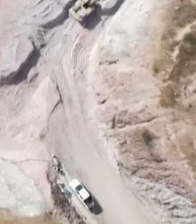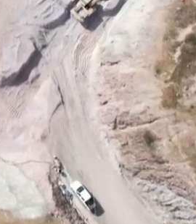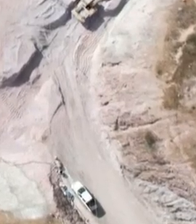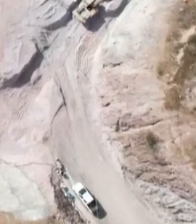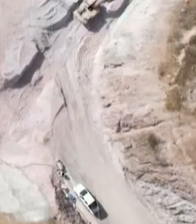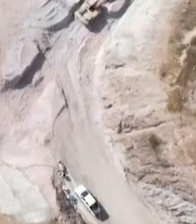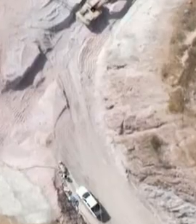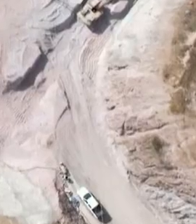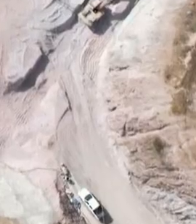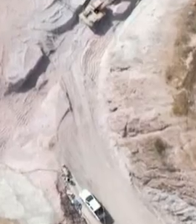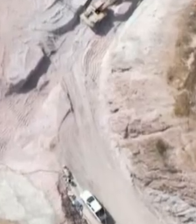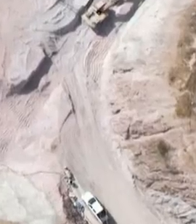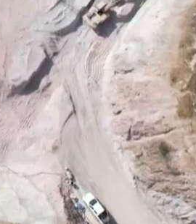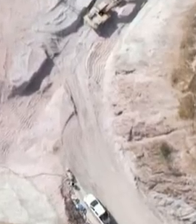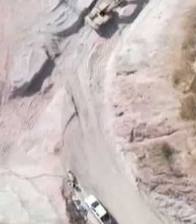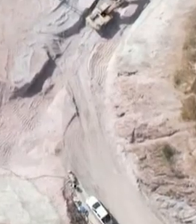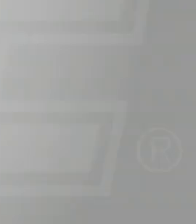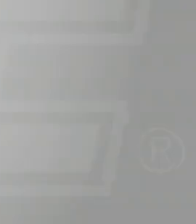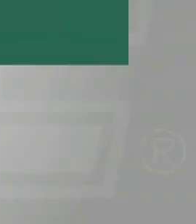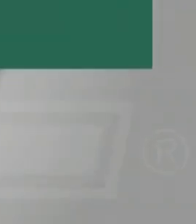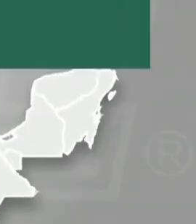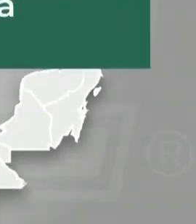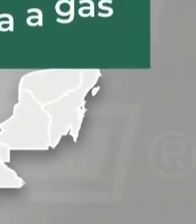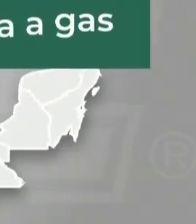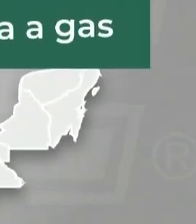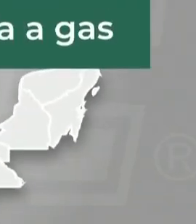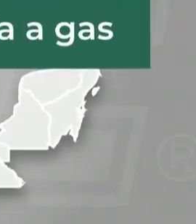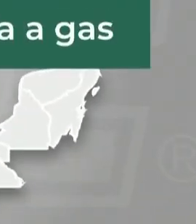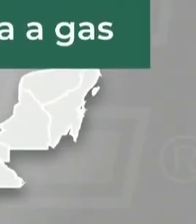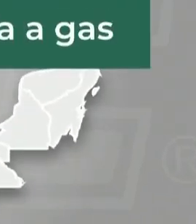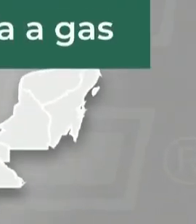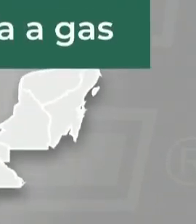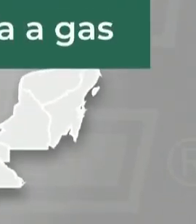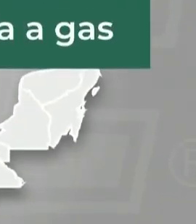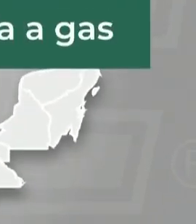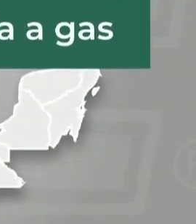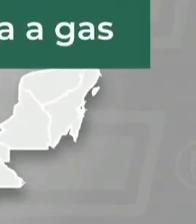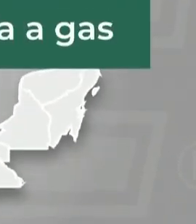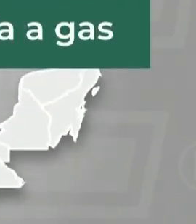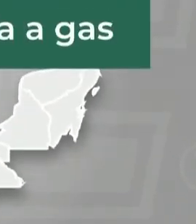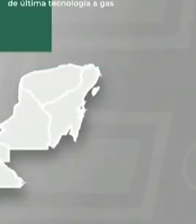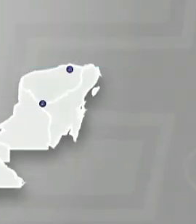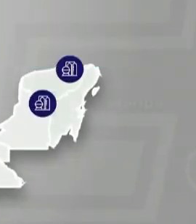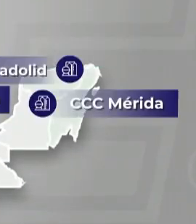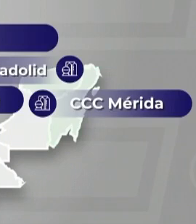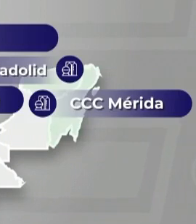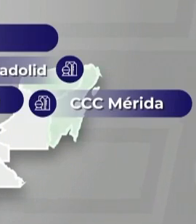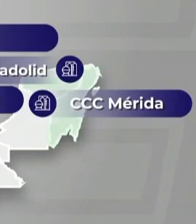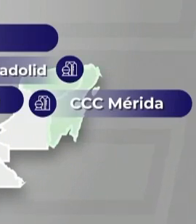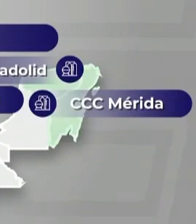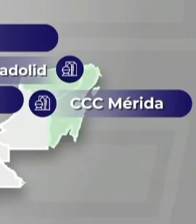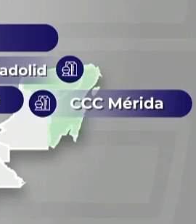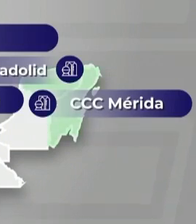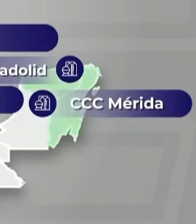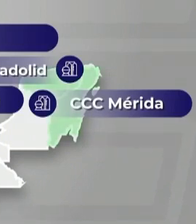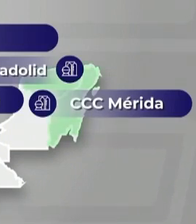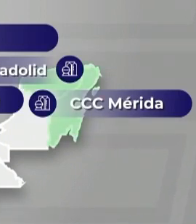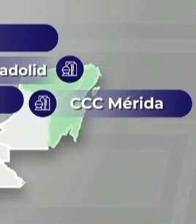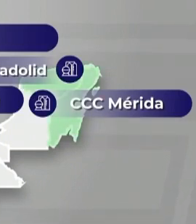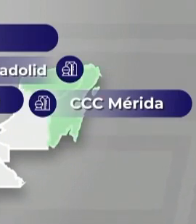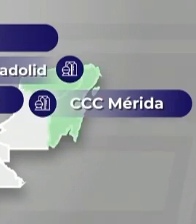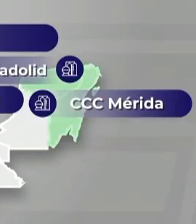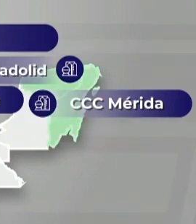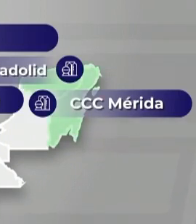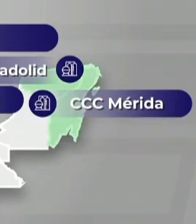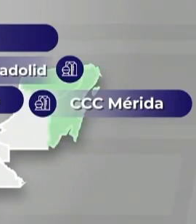garantizada contractualmente en los próximos meses. Centrales de generación de última tecnología a gas. Este portafolio está integrado por